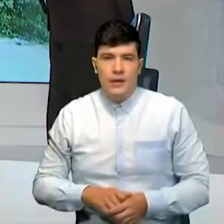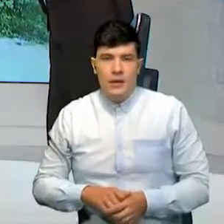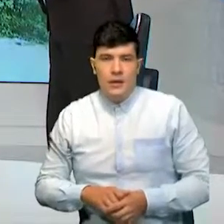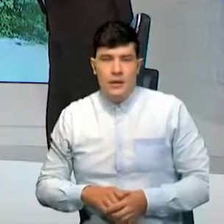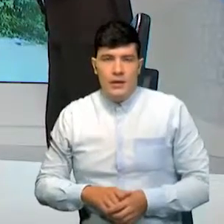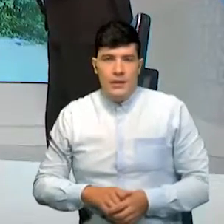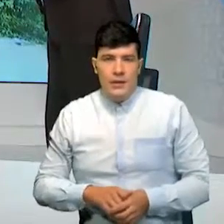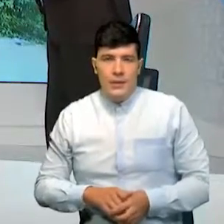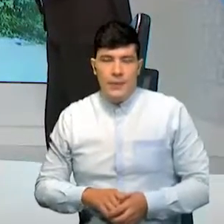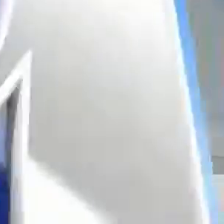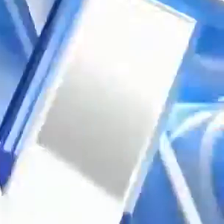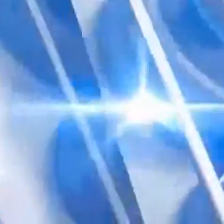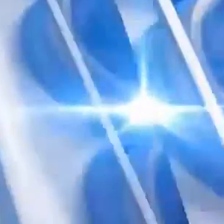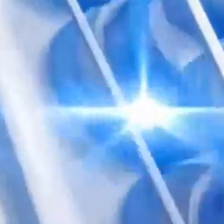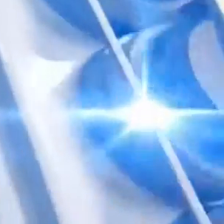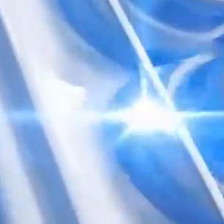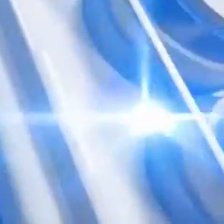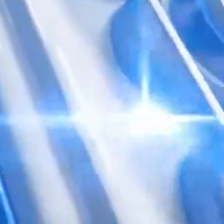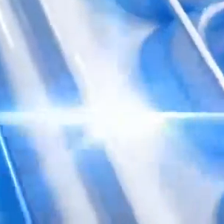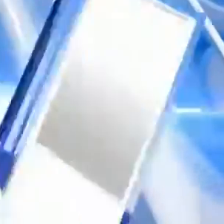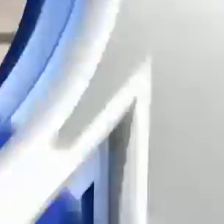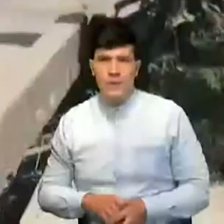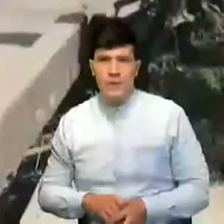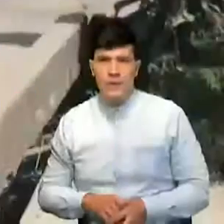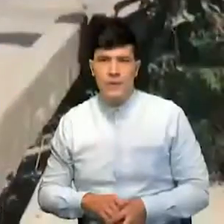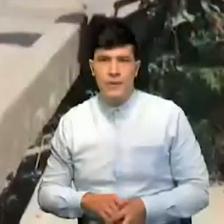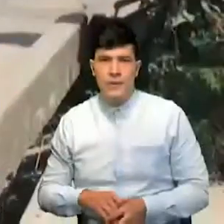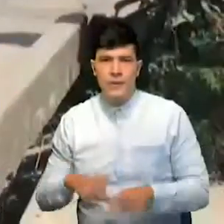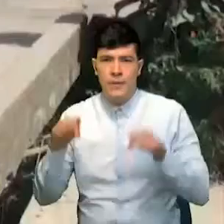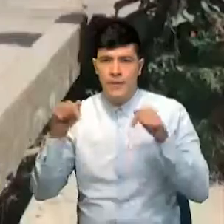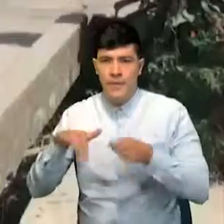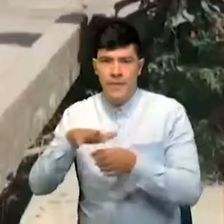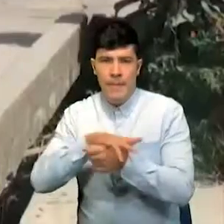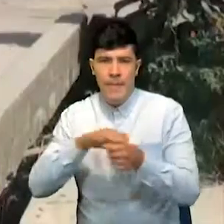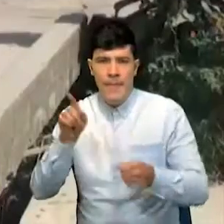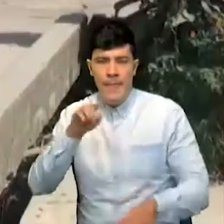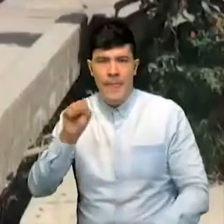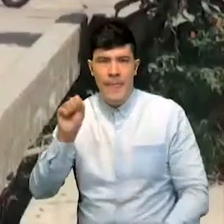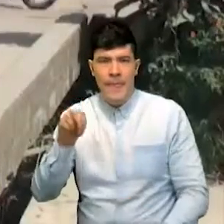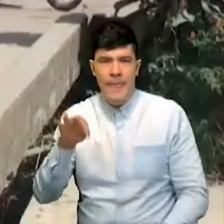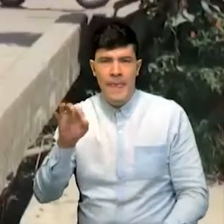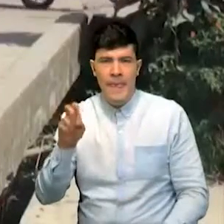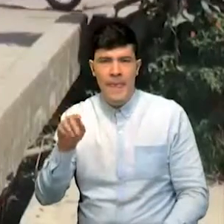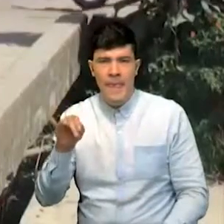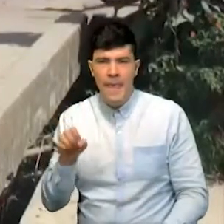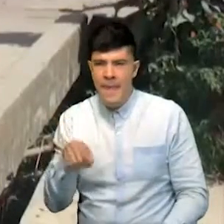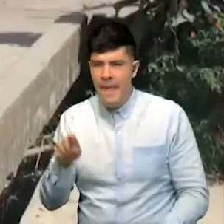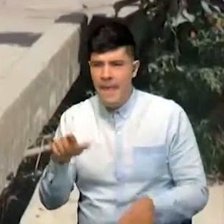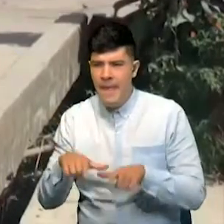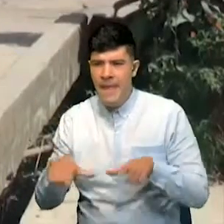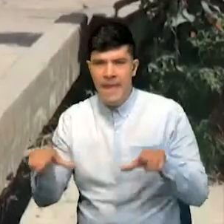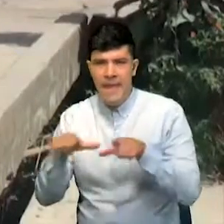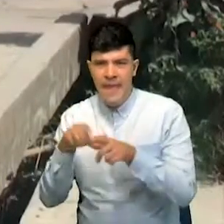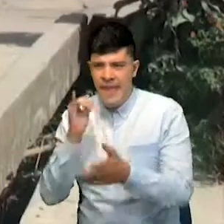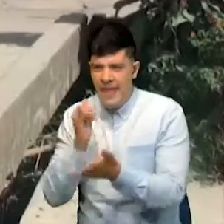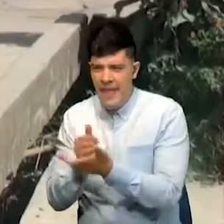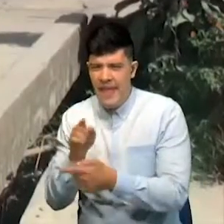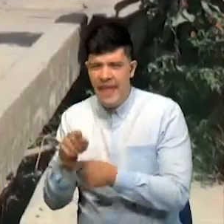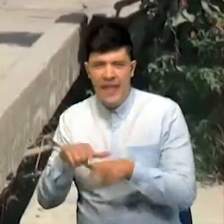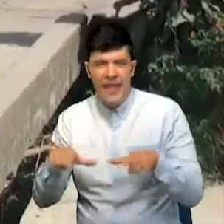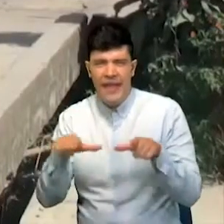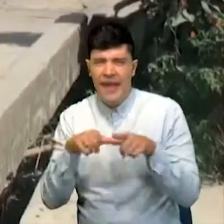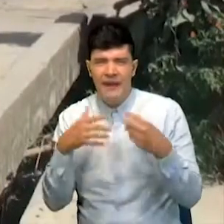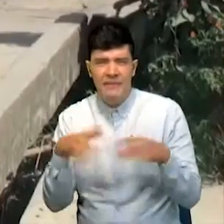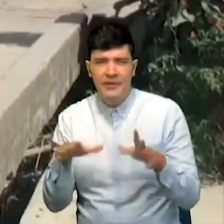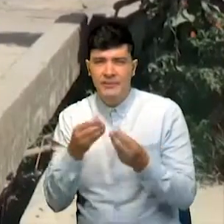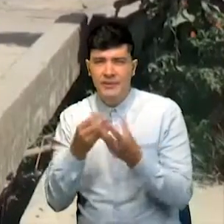así muy buenas tardes en este sector de san antonio la parroquia el hogar de los abuelos el amparo de niñas y hasta los salones comunales ha sido víctima